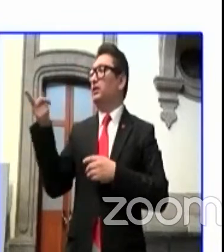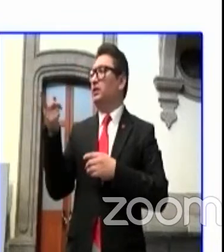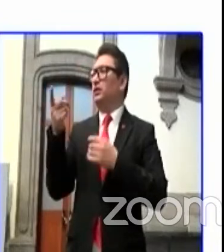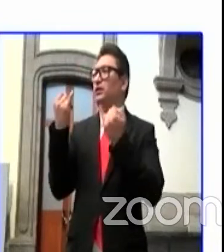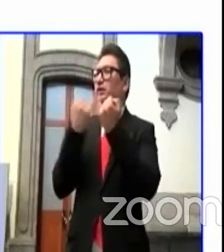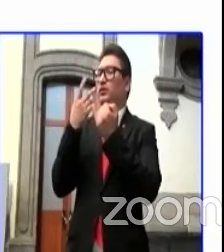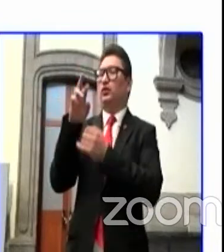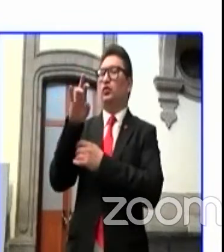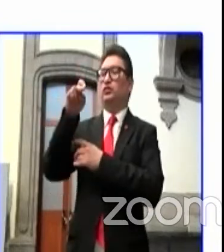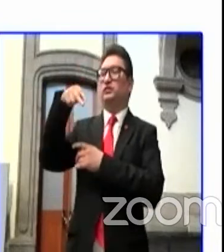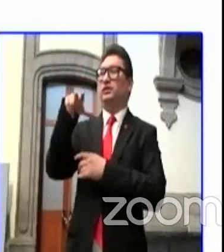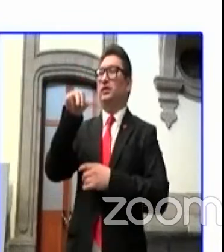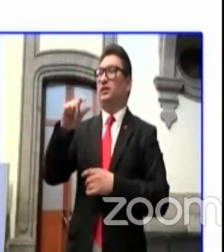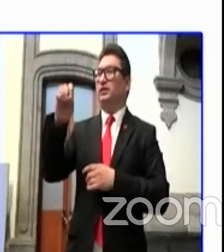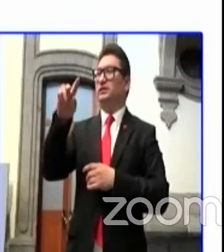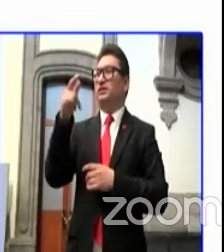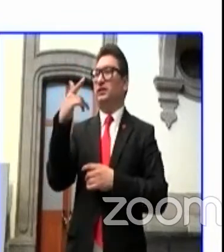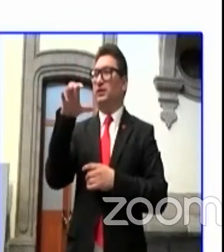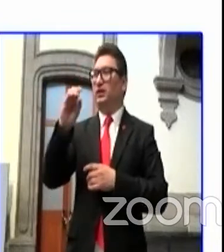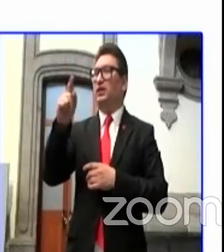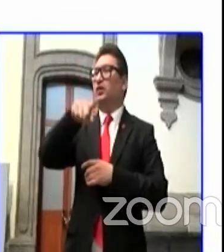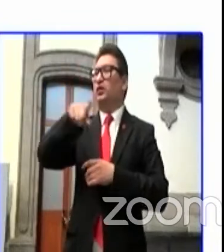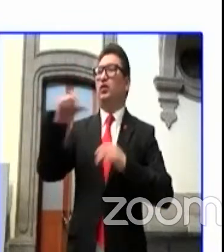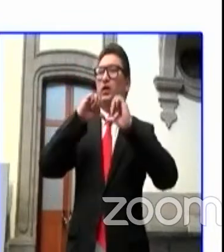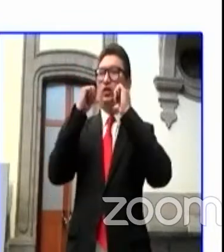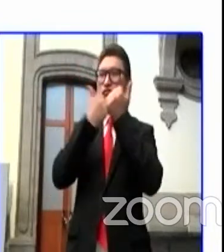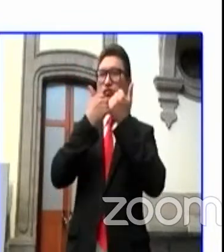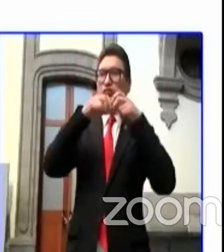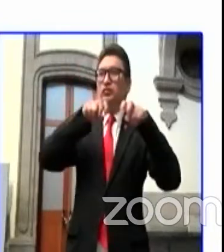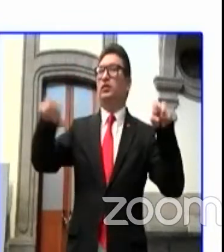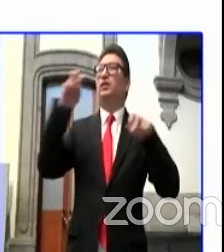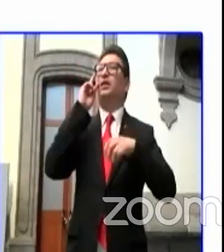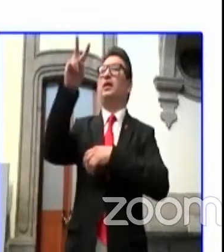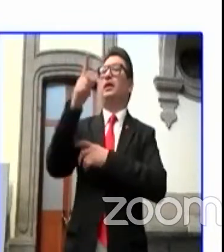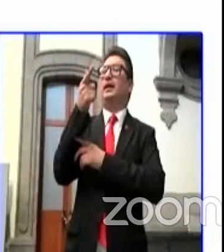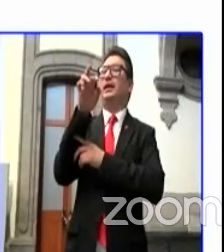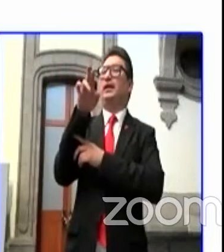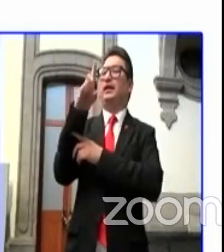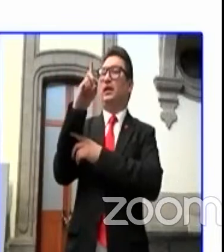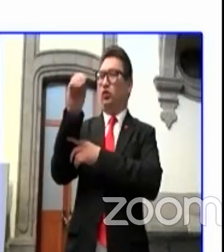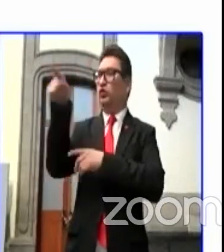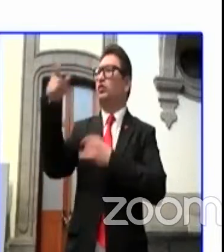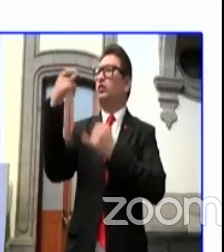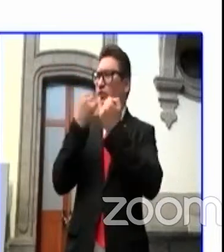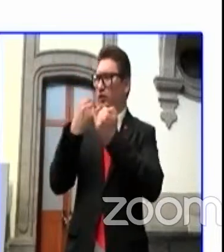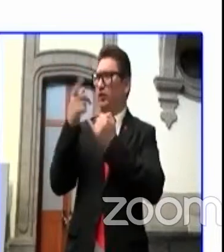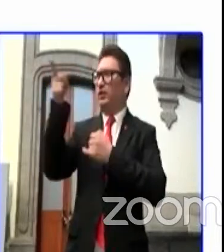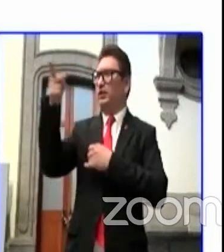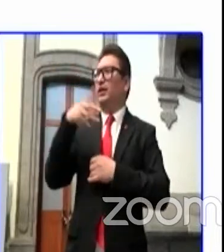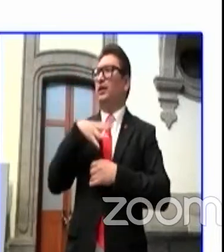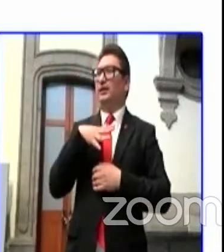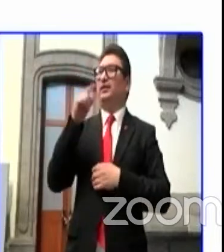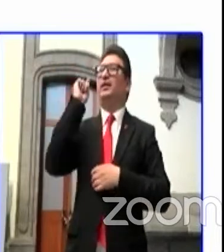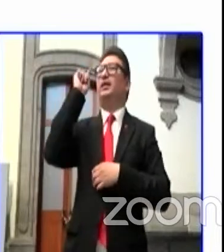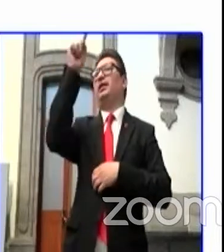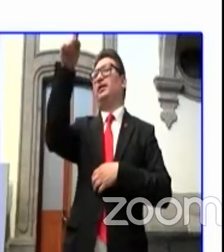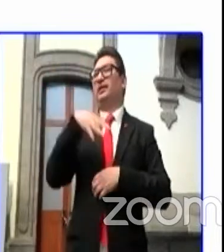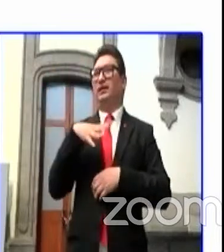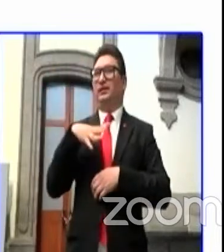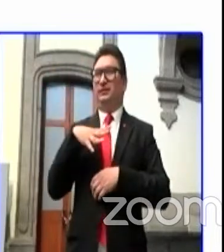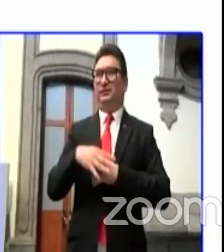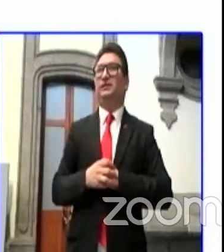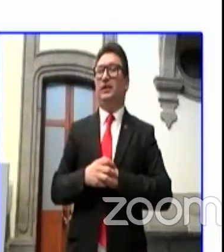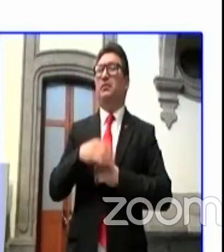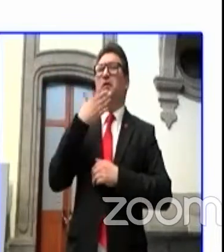querida Roxana, Santiago, a todas las organizaciones. Por allá veo a Gerardo, Gerardo Gaya, que estás allá atrás en el fondo,